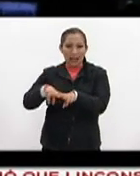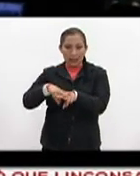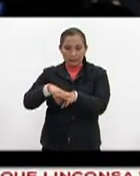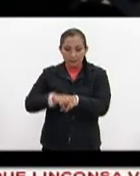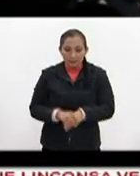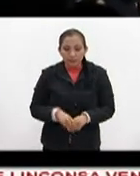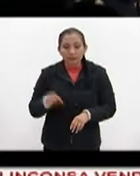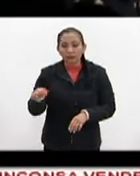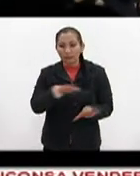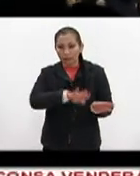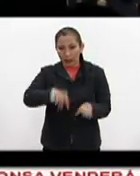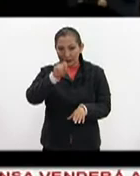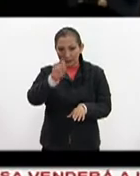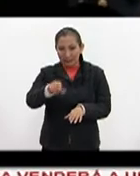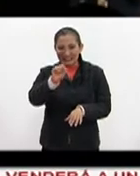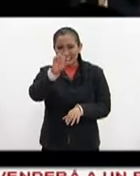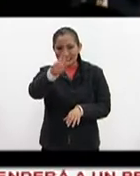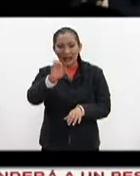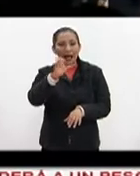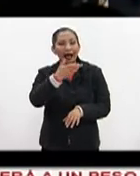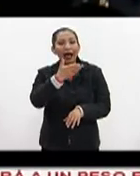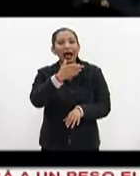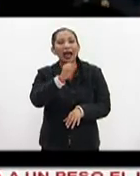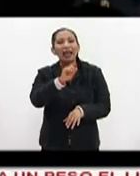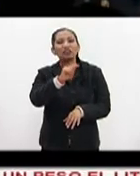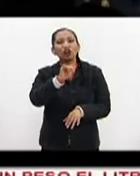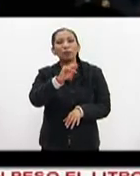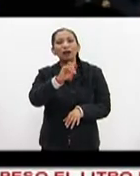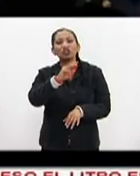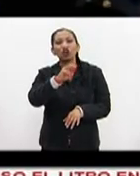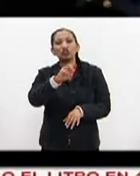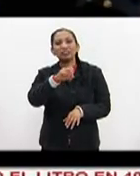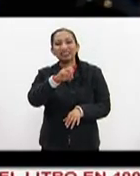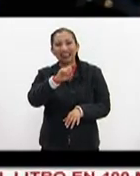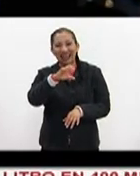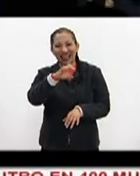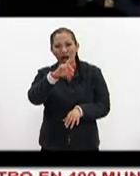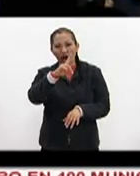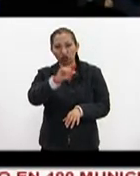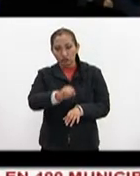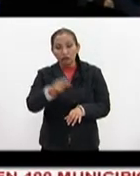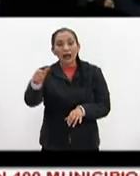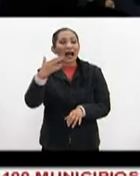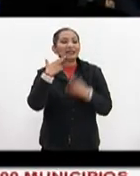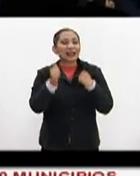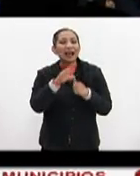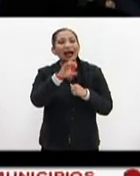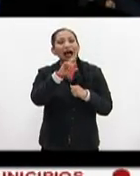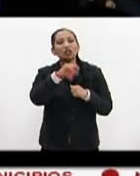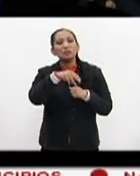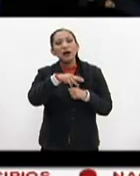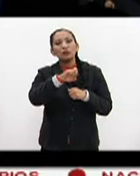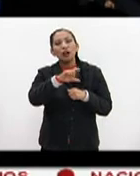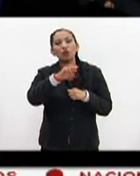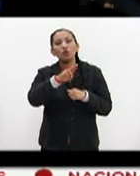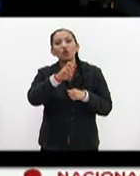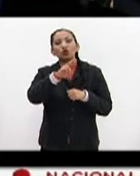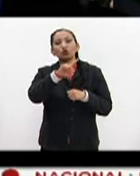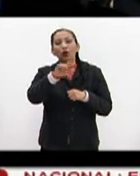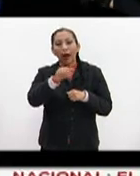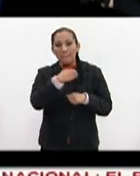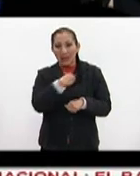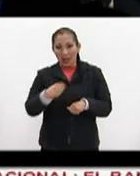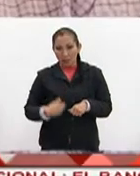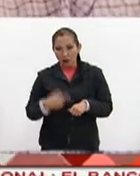Lázaro. En Relaciones Exteriores ubicó a Héctor Vasconcelos, hijo de José Vasconcelos. En Hacienda a Carlos Manuel Ursúa, miembro